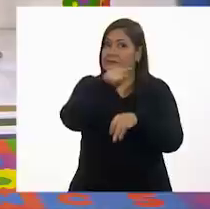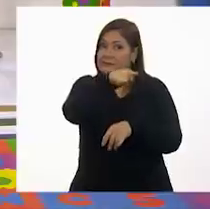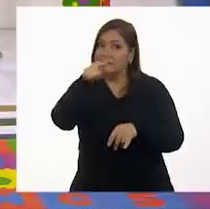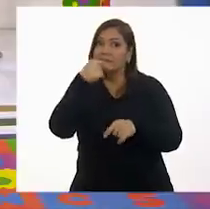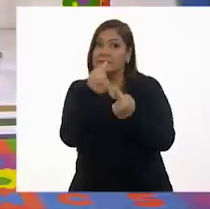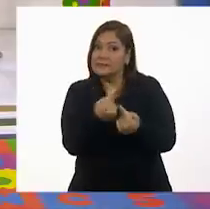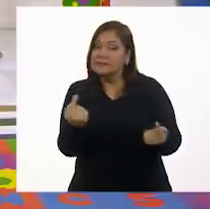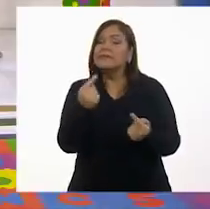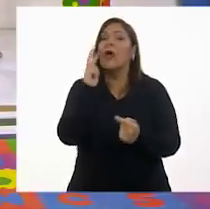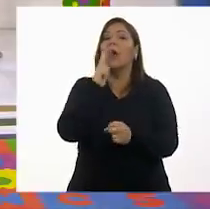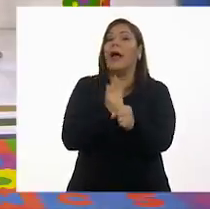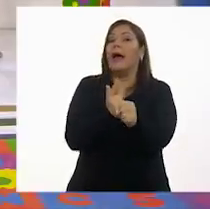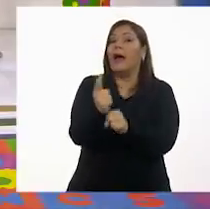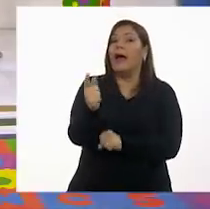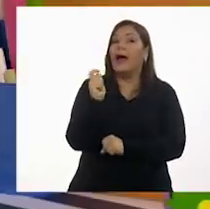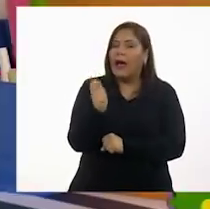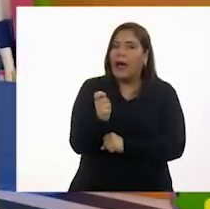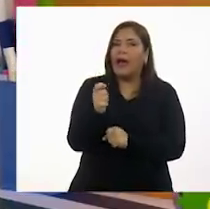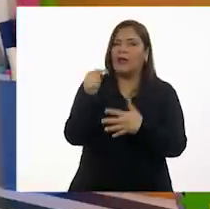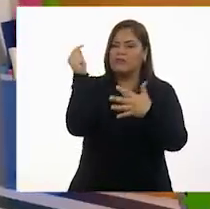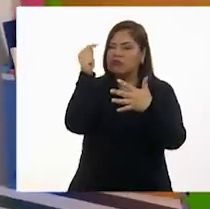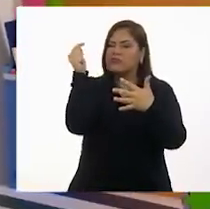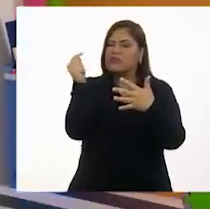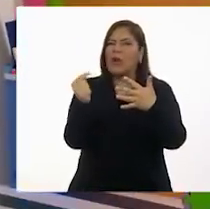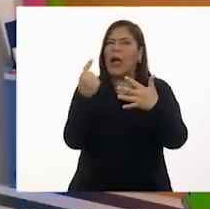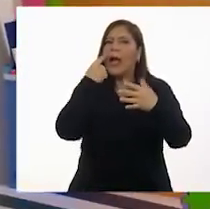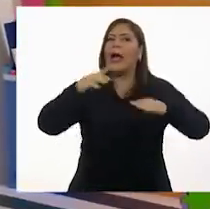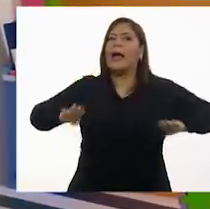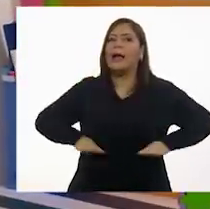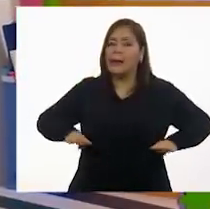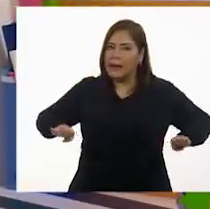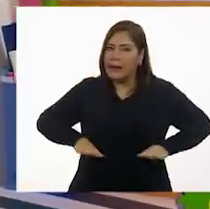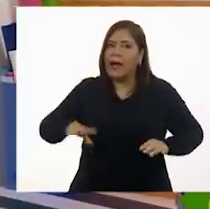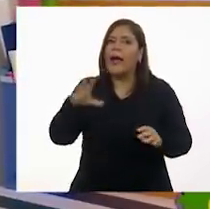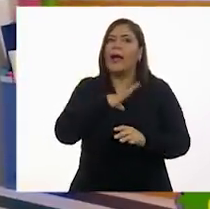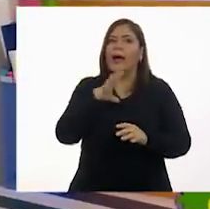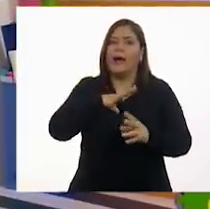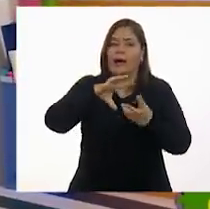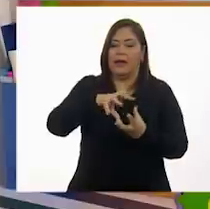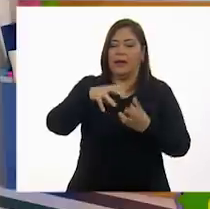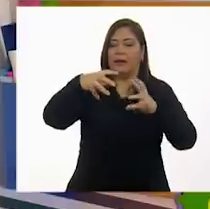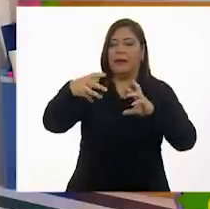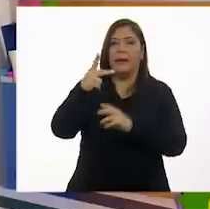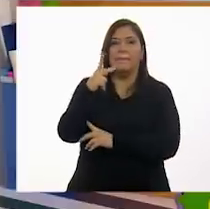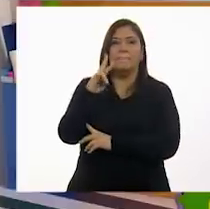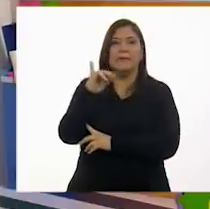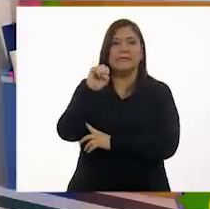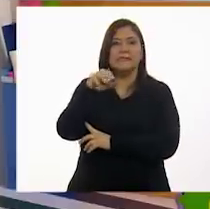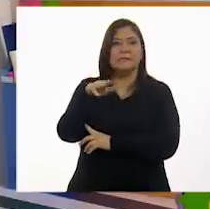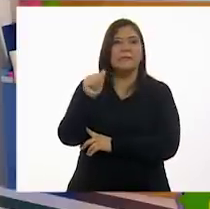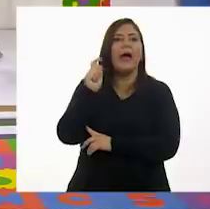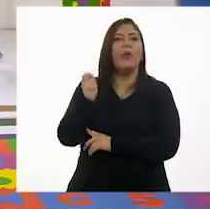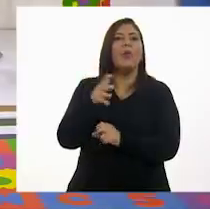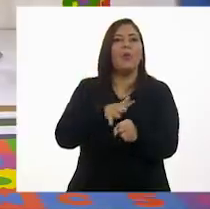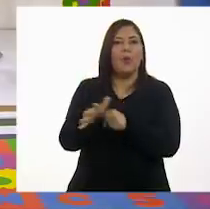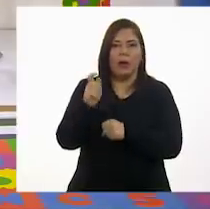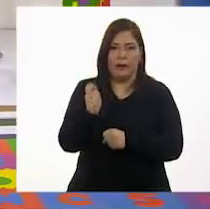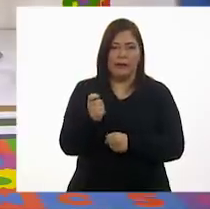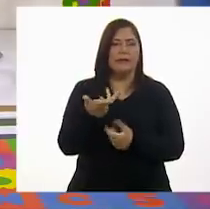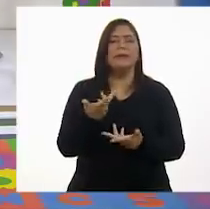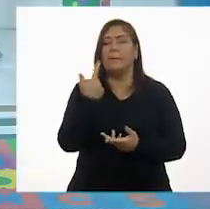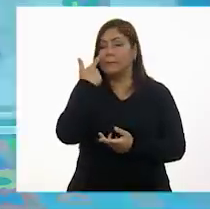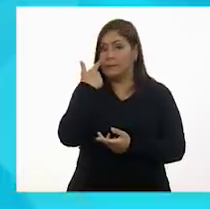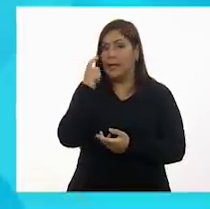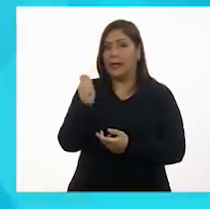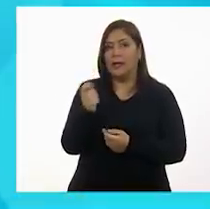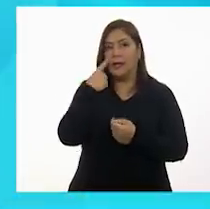niños reconozcan los elementos que tiene un prisma. ¿Cuáles son? A ver. Vamos a observar